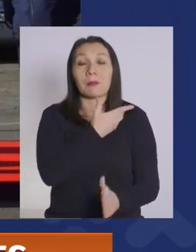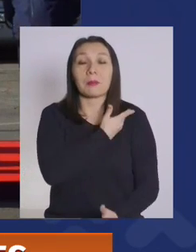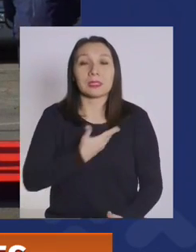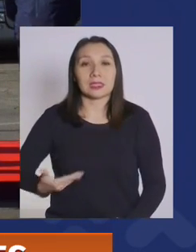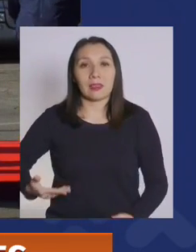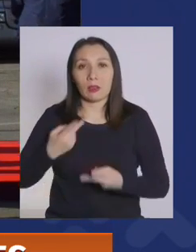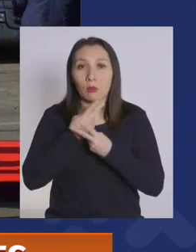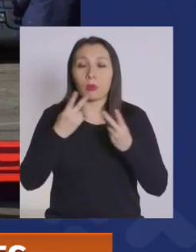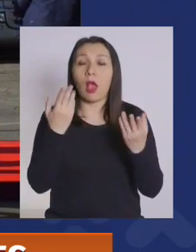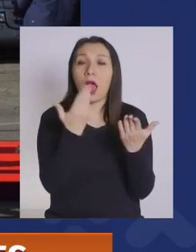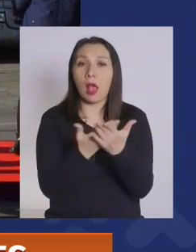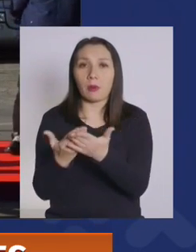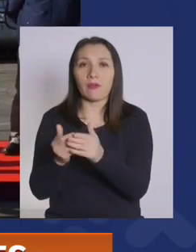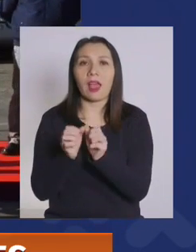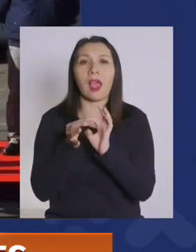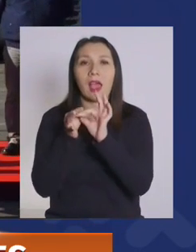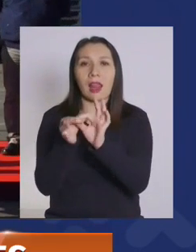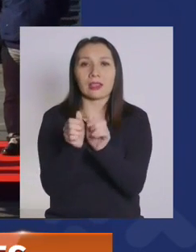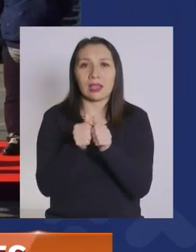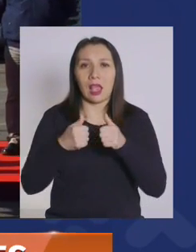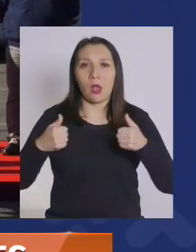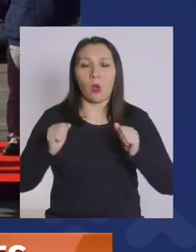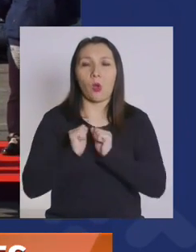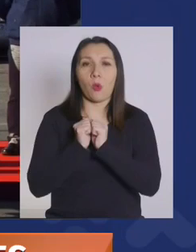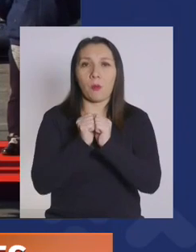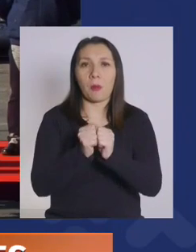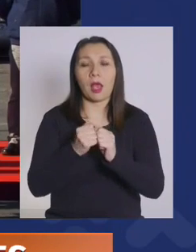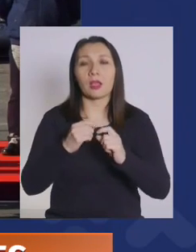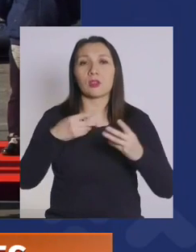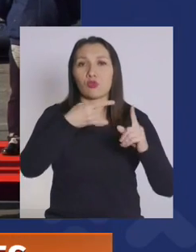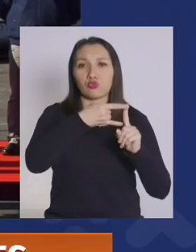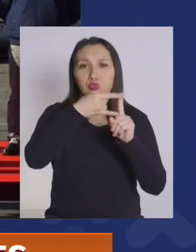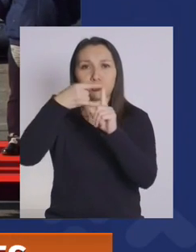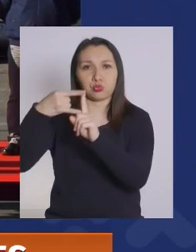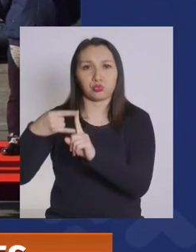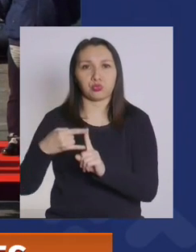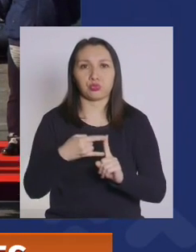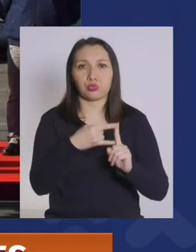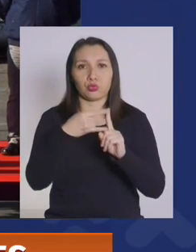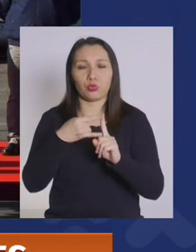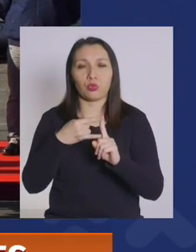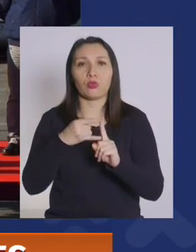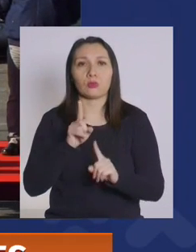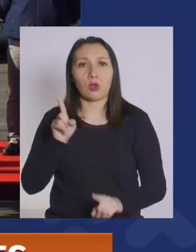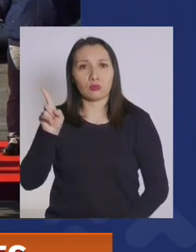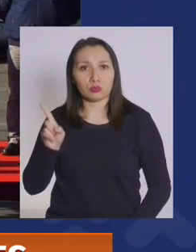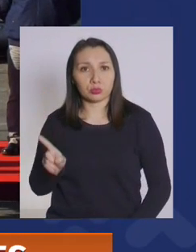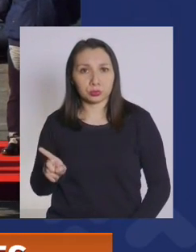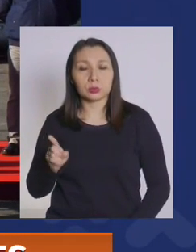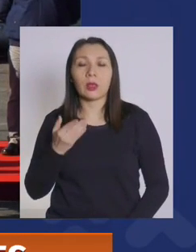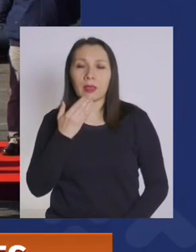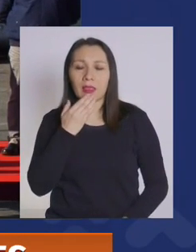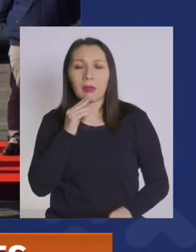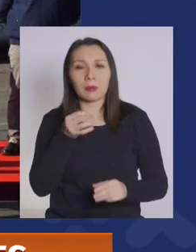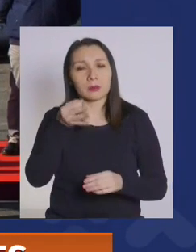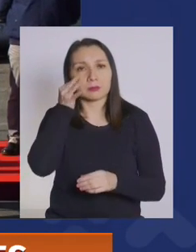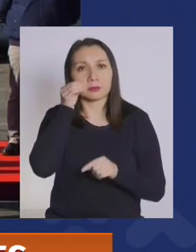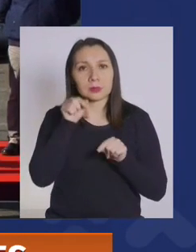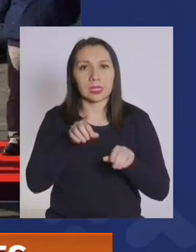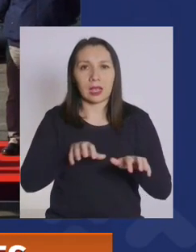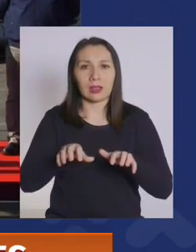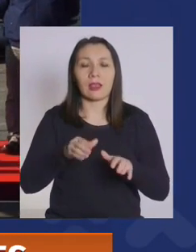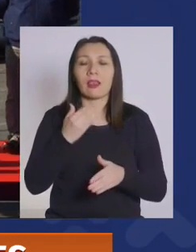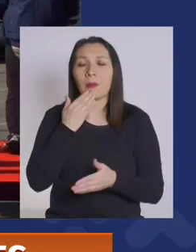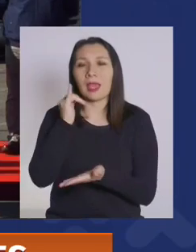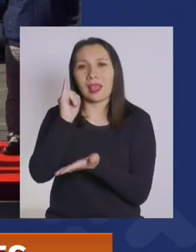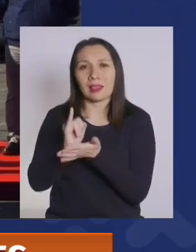cabina del vehículo en el cual estaba durmiendo en esa instancia en el sector de la Araucanía, producto de lo cual falleció 3 semanas después